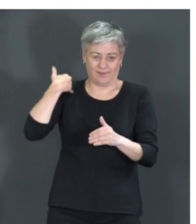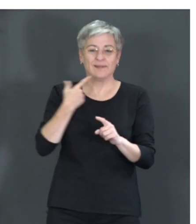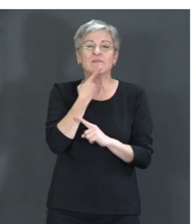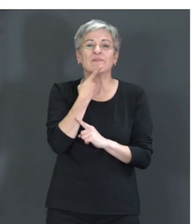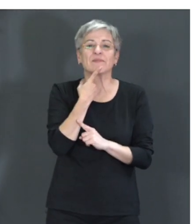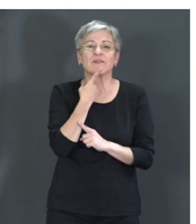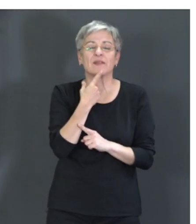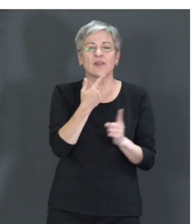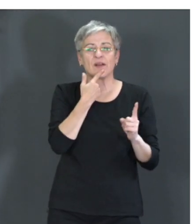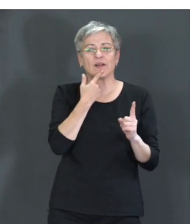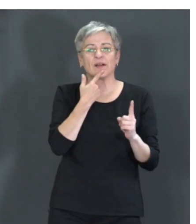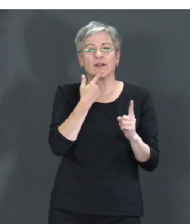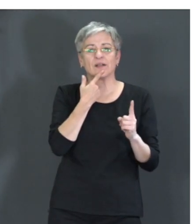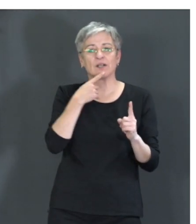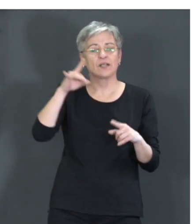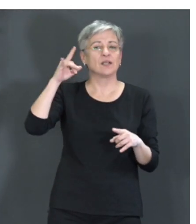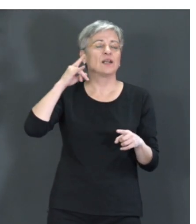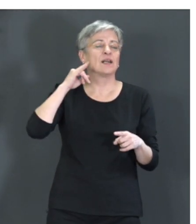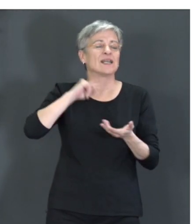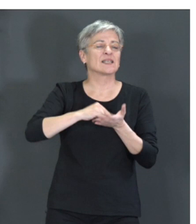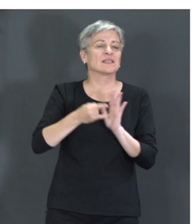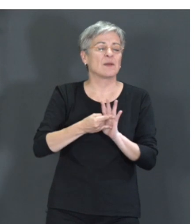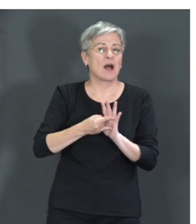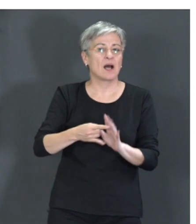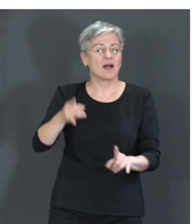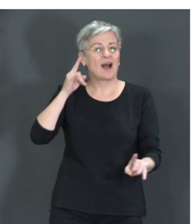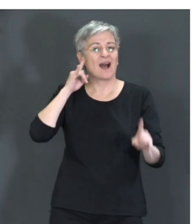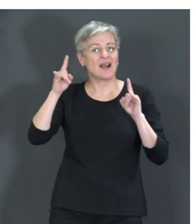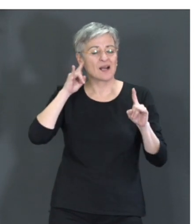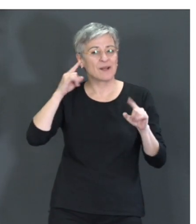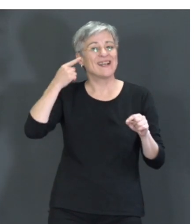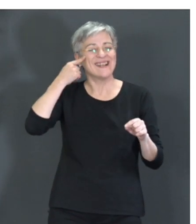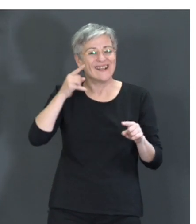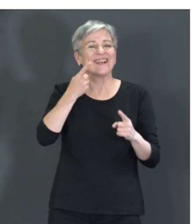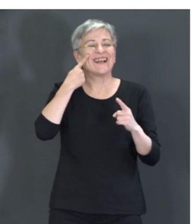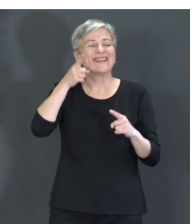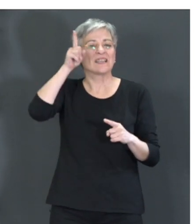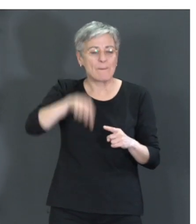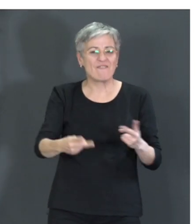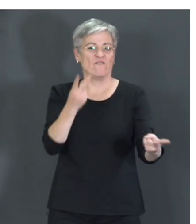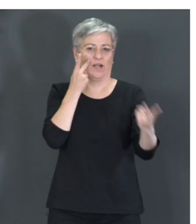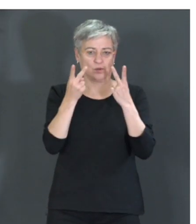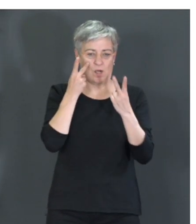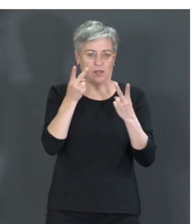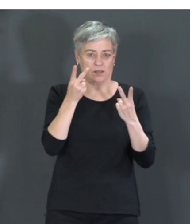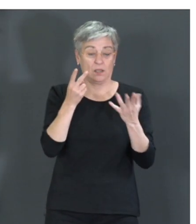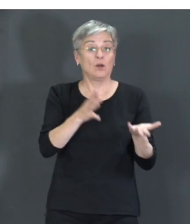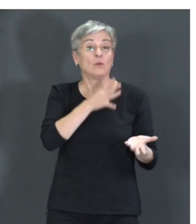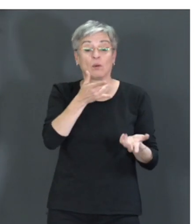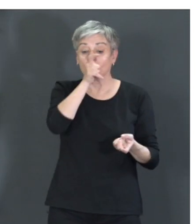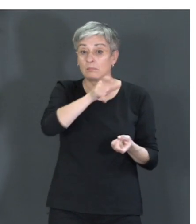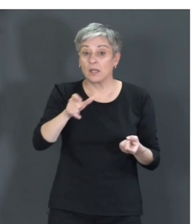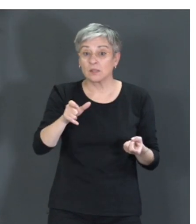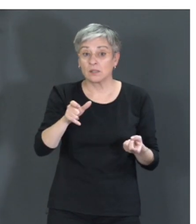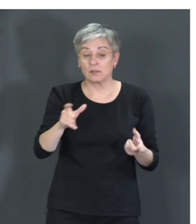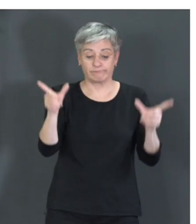necesidad de que fueran sistemas de alarma acústicos y visuales, porque podemos tener personas